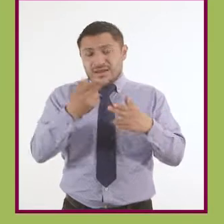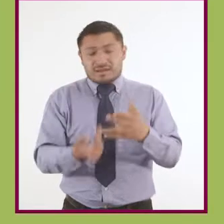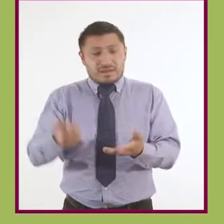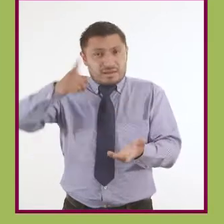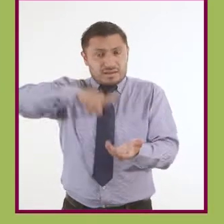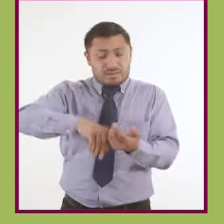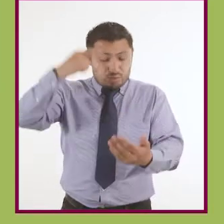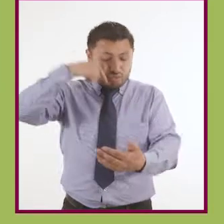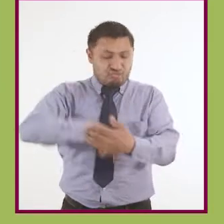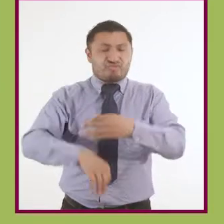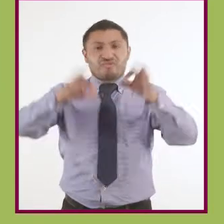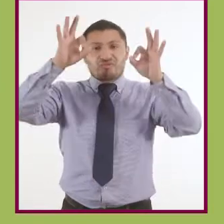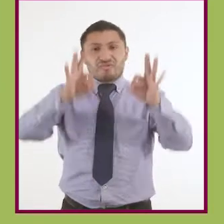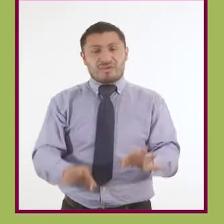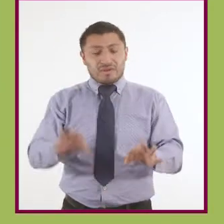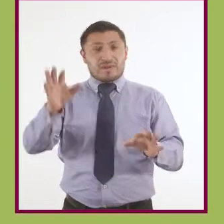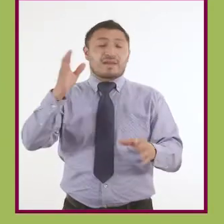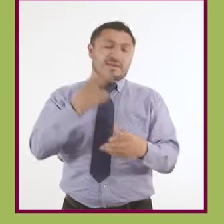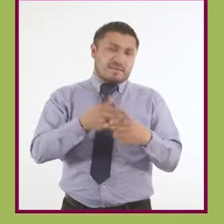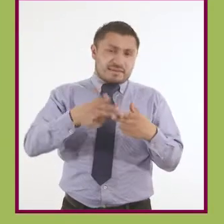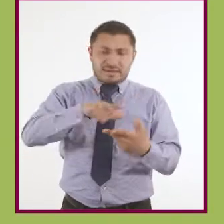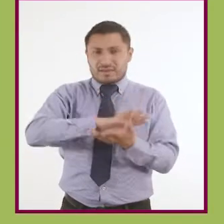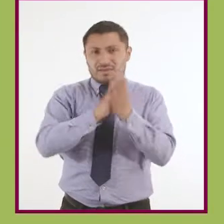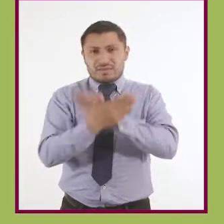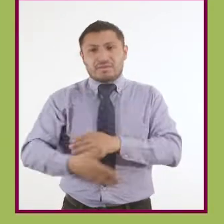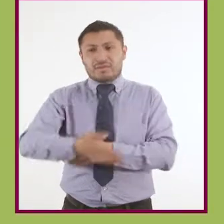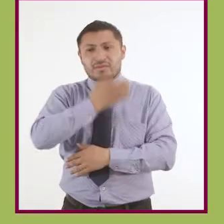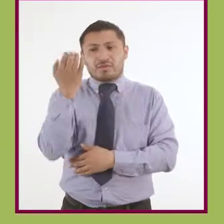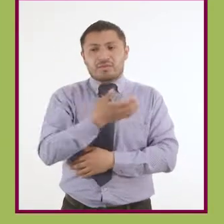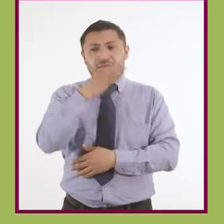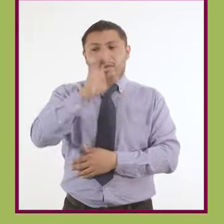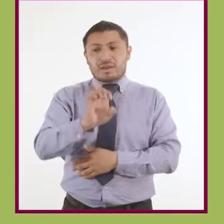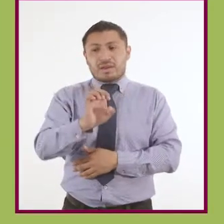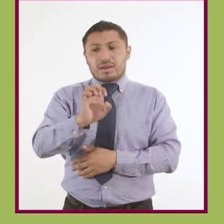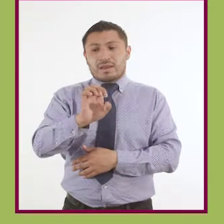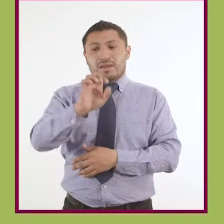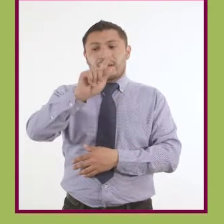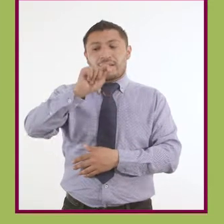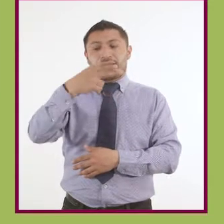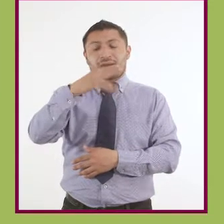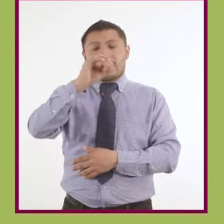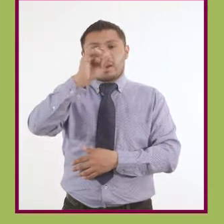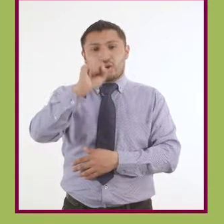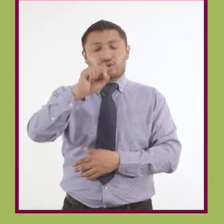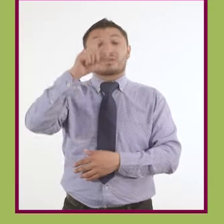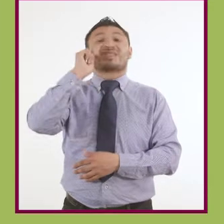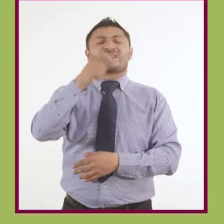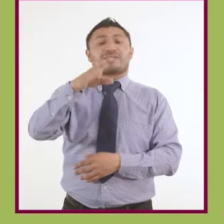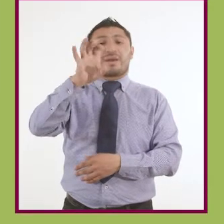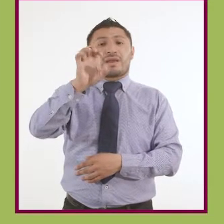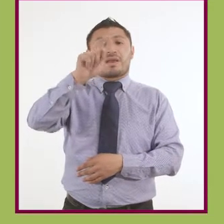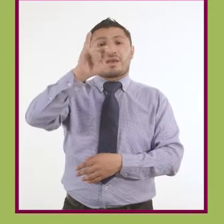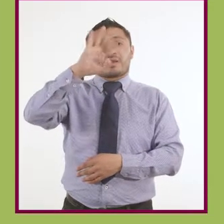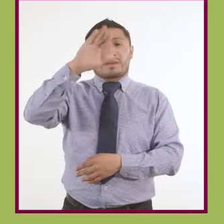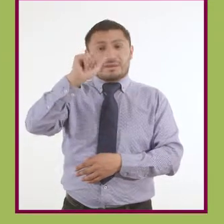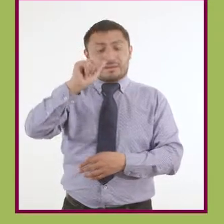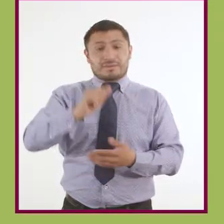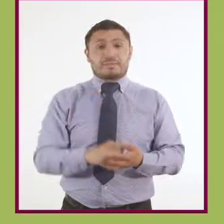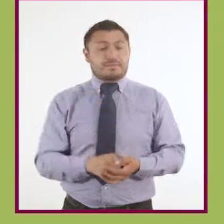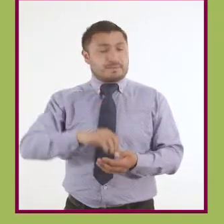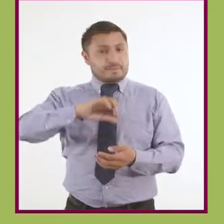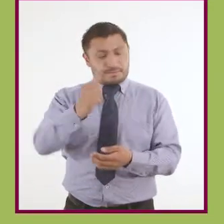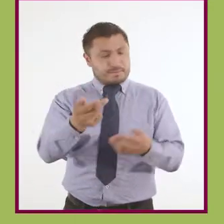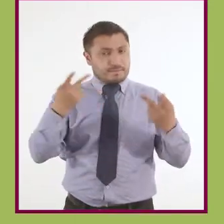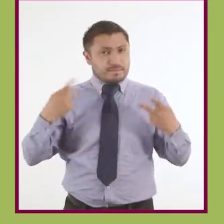a convertirse en una costumbre o un ethos, la palabra griega de la que se deriva ética. Otro personaje